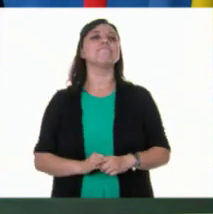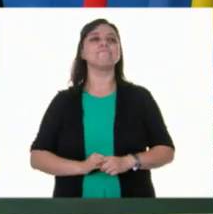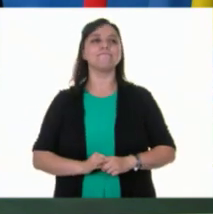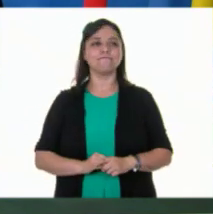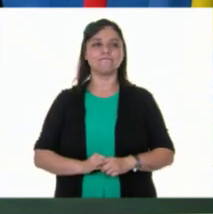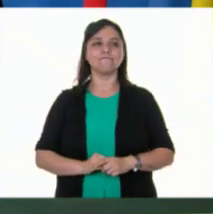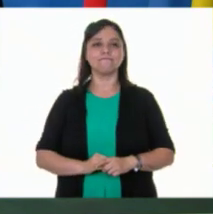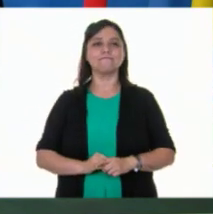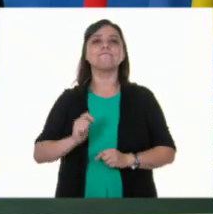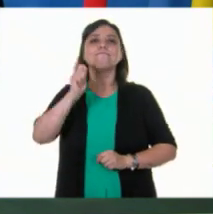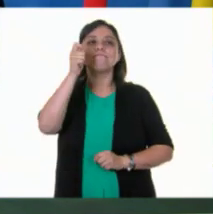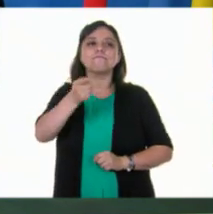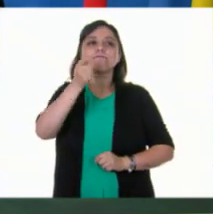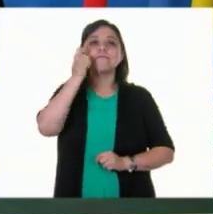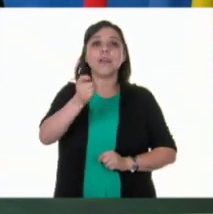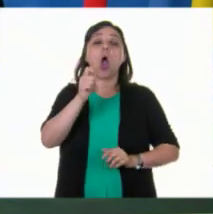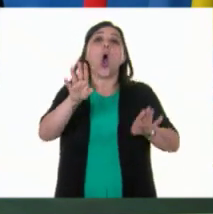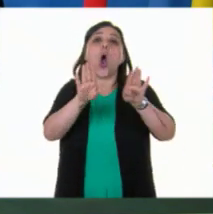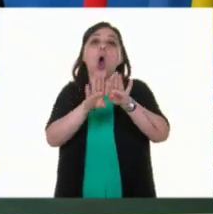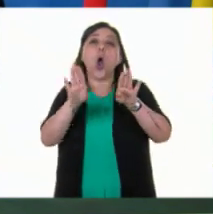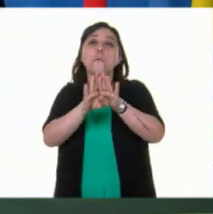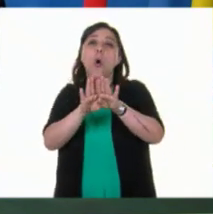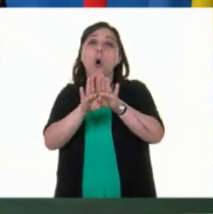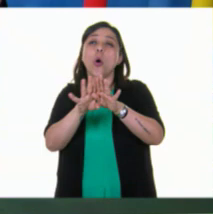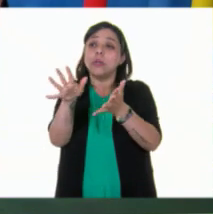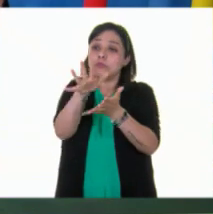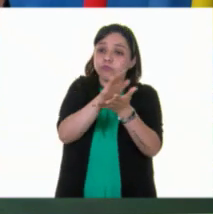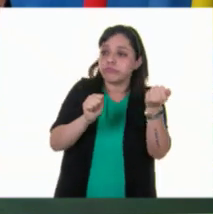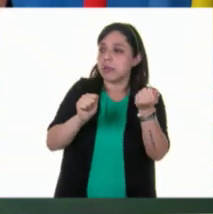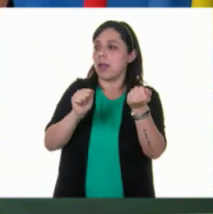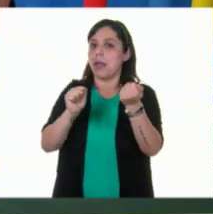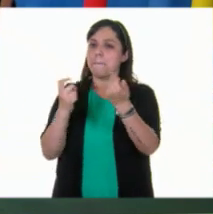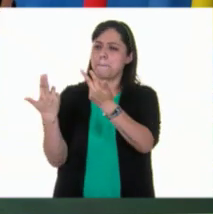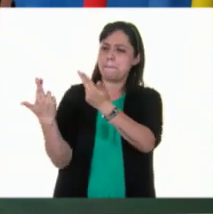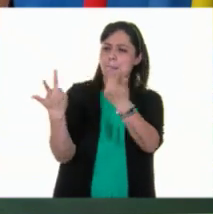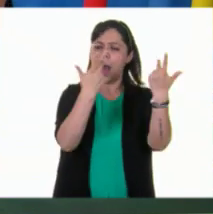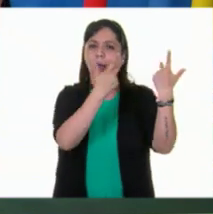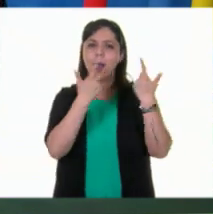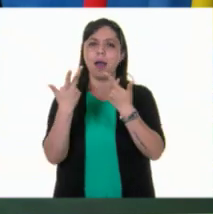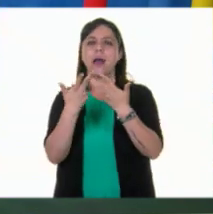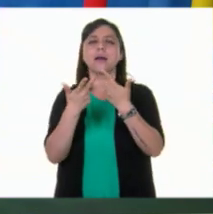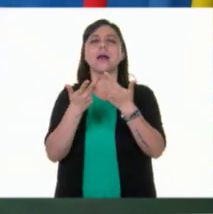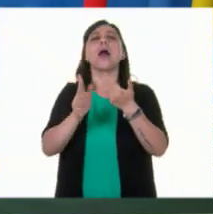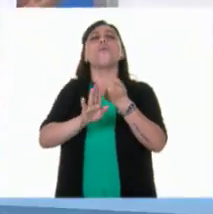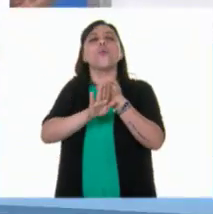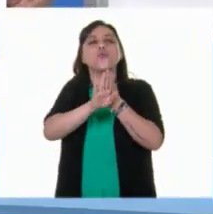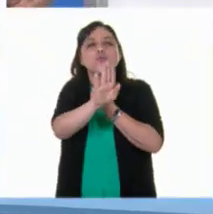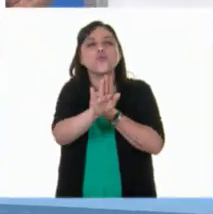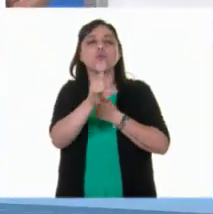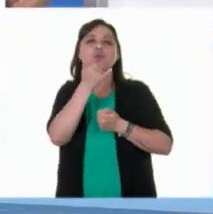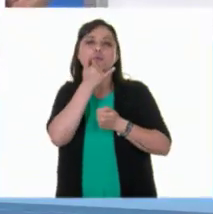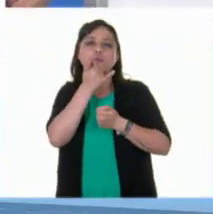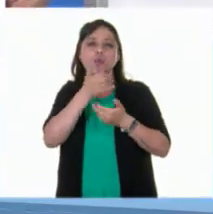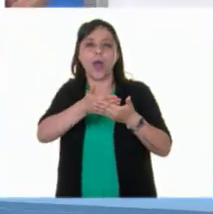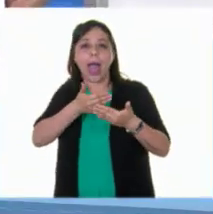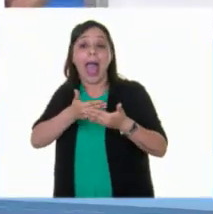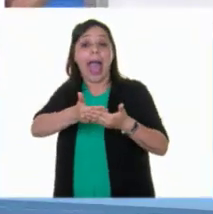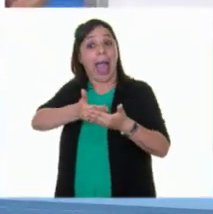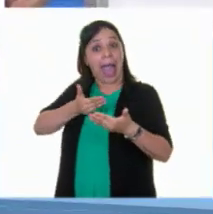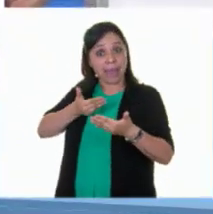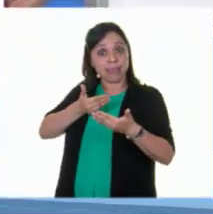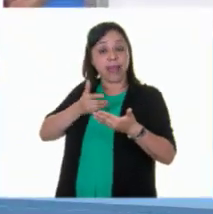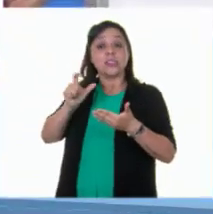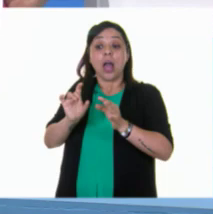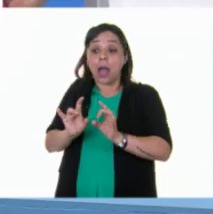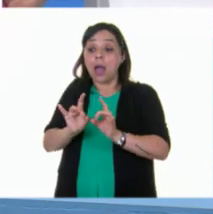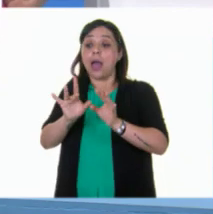la prevención de los desastres y para saber qué hacer antes, durante y después de un evento de este